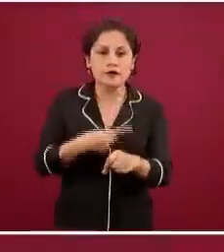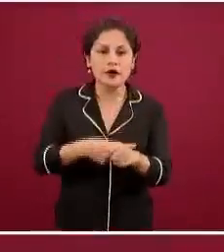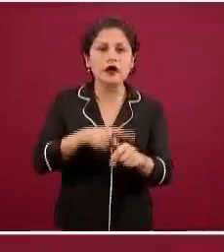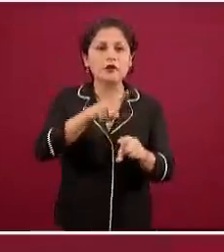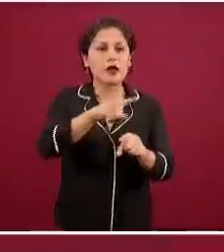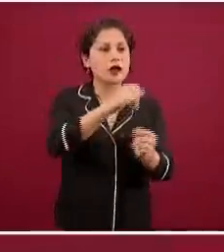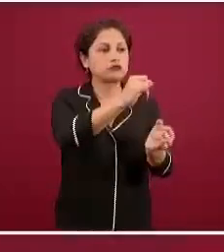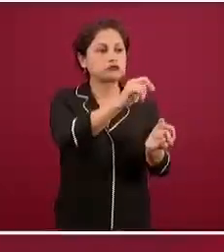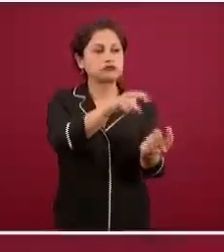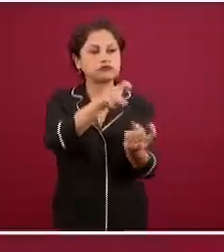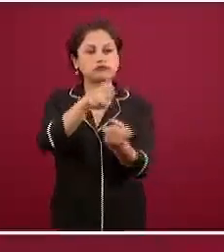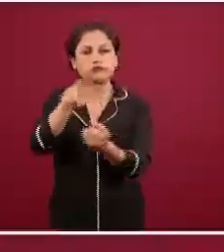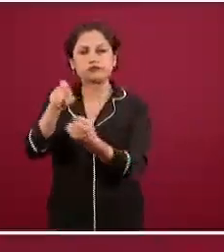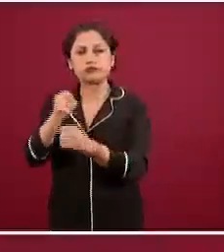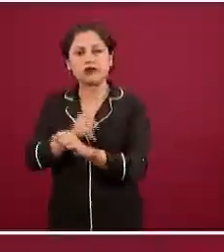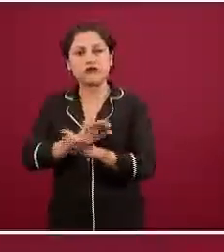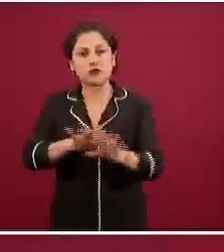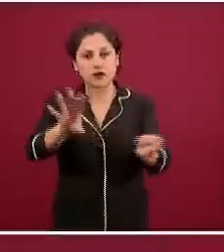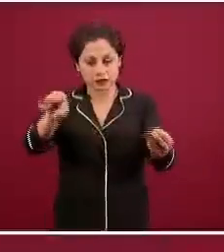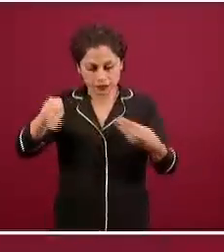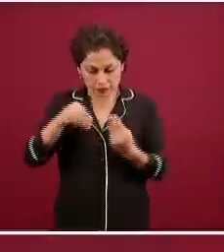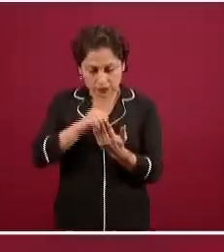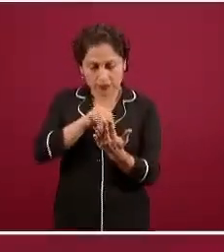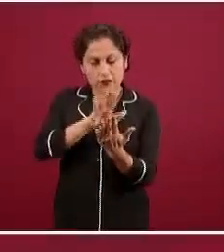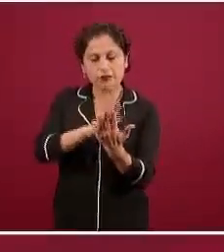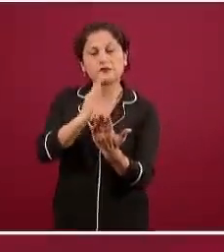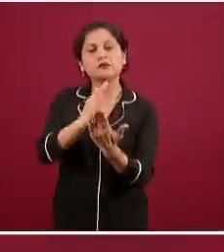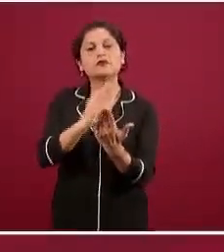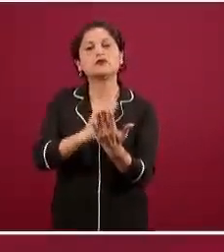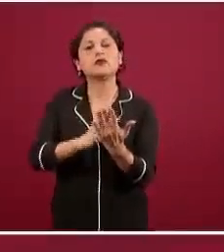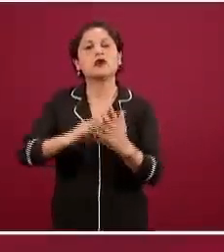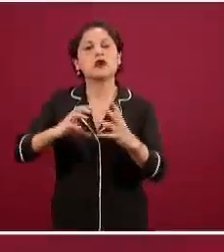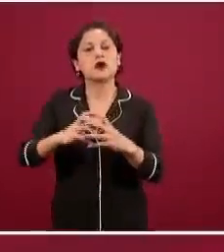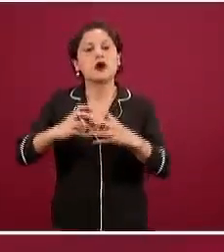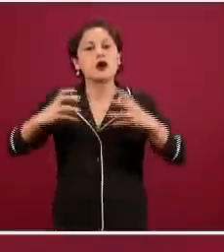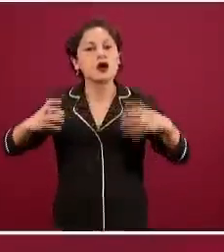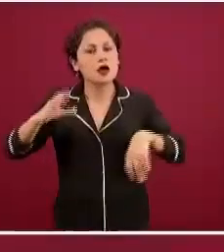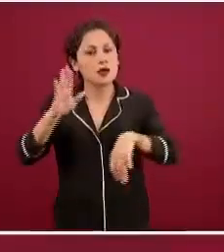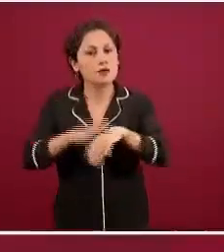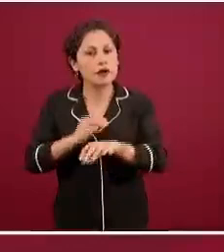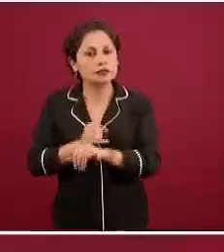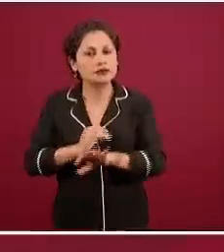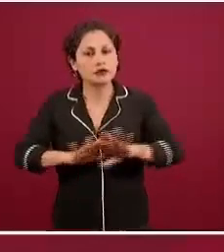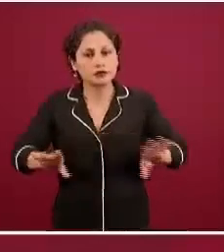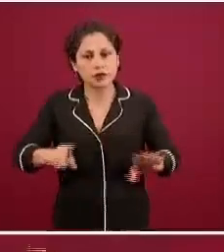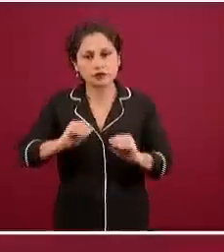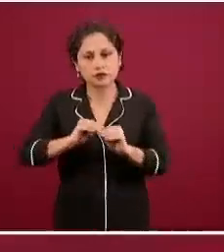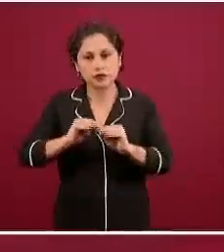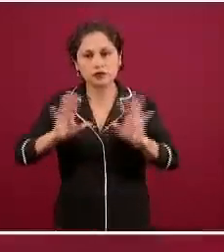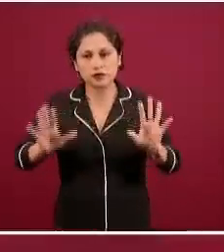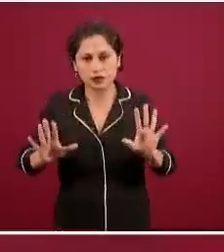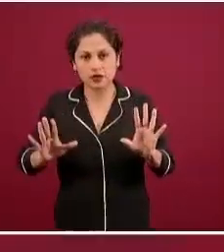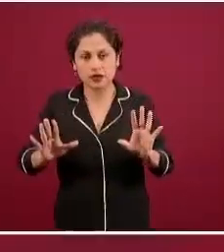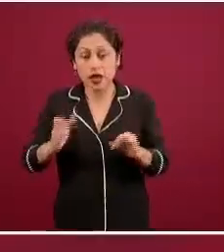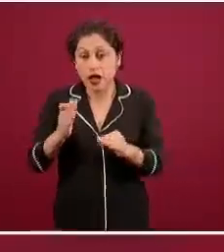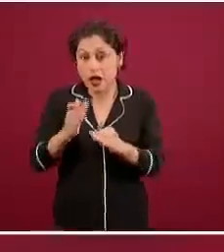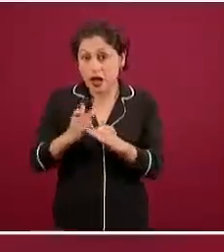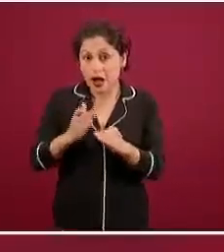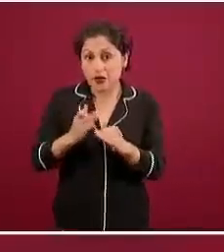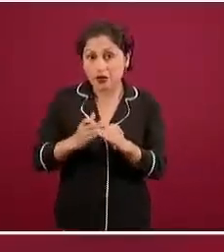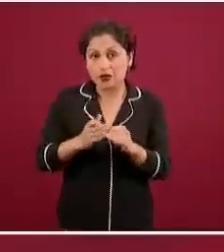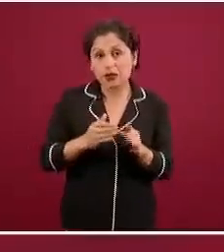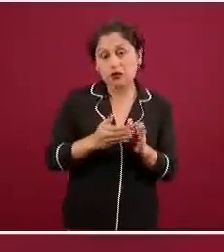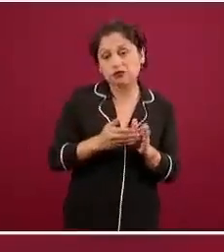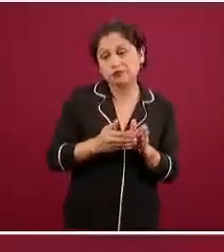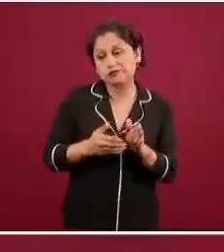epidémico para el país. Y entonces la migración de esta información en su momento se está terminando de estabilizar, es